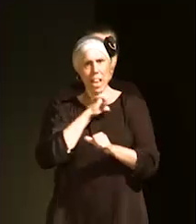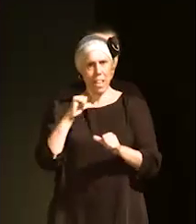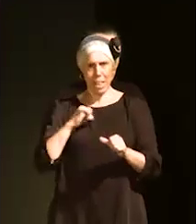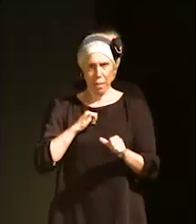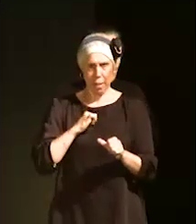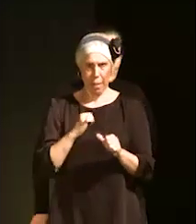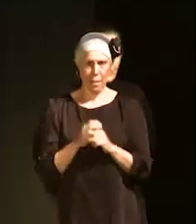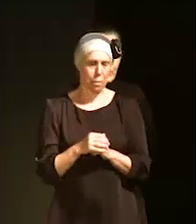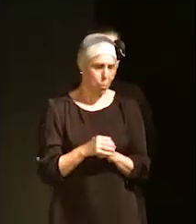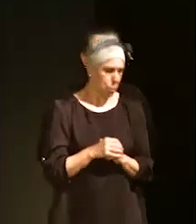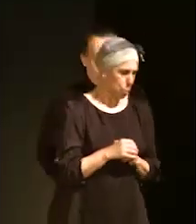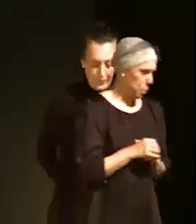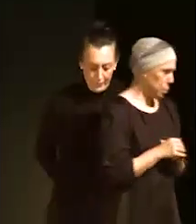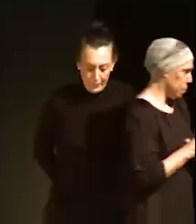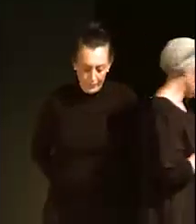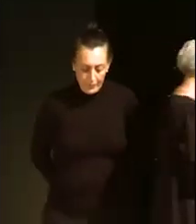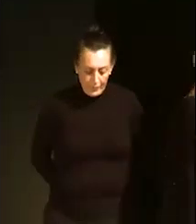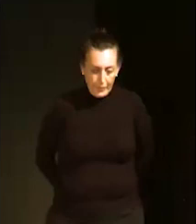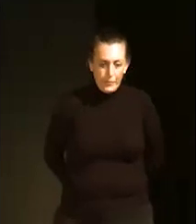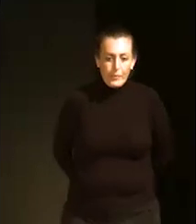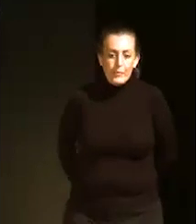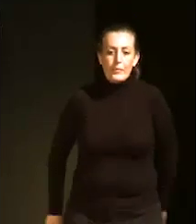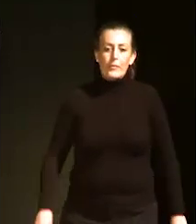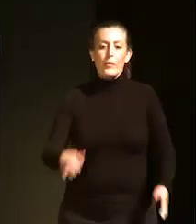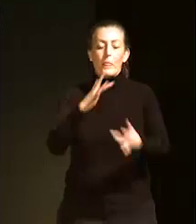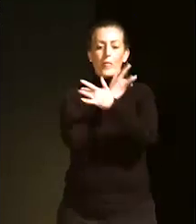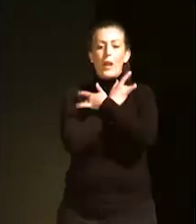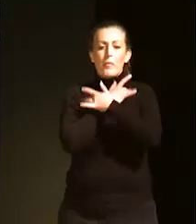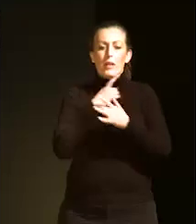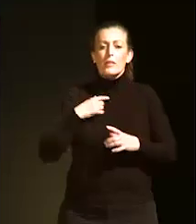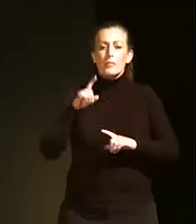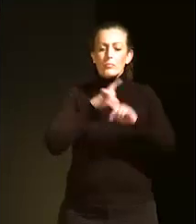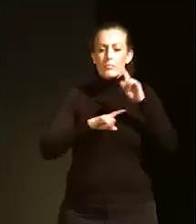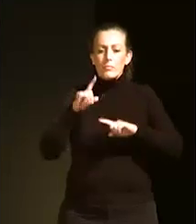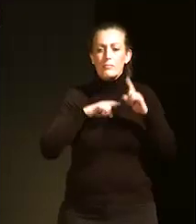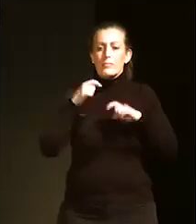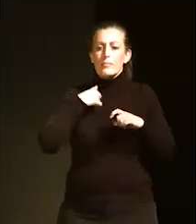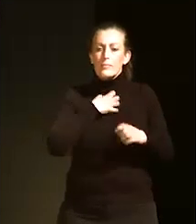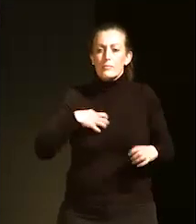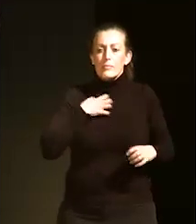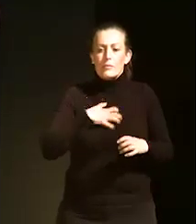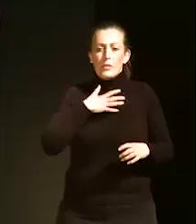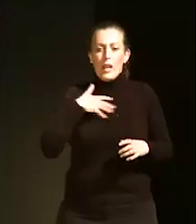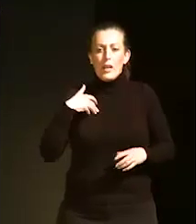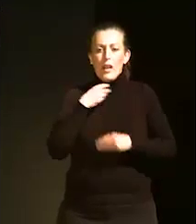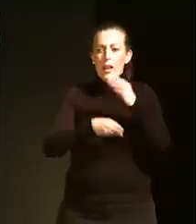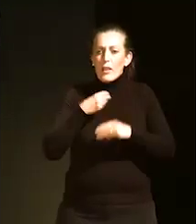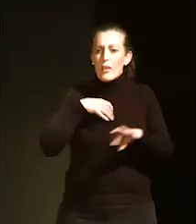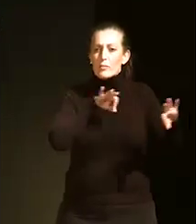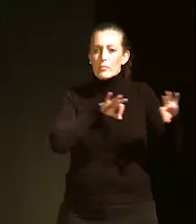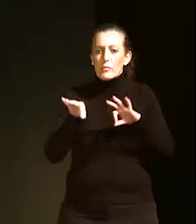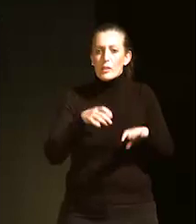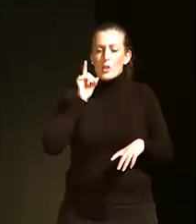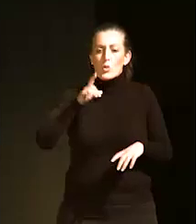de nosotros maría tenía mucho la inquietud tenía latente la inquietud de querer hacer una obra solo de